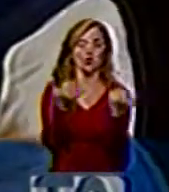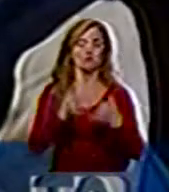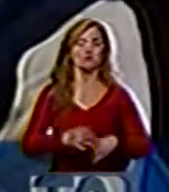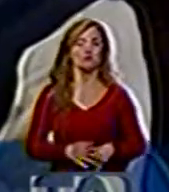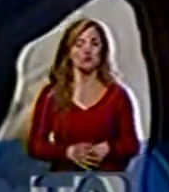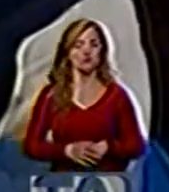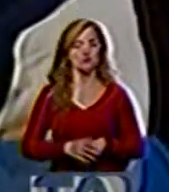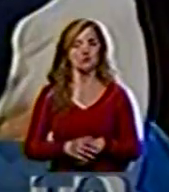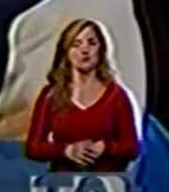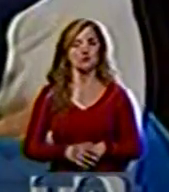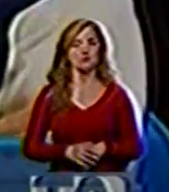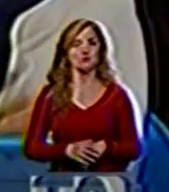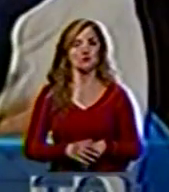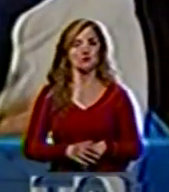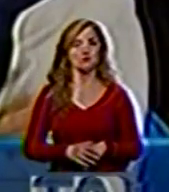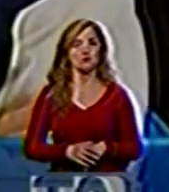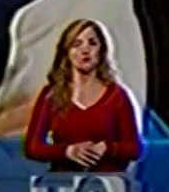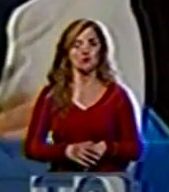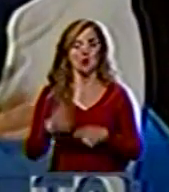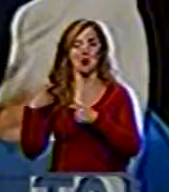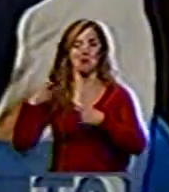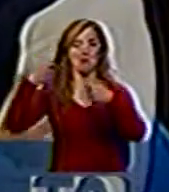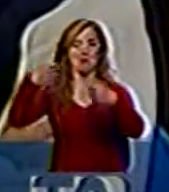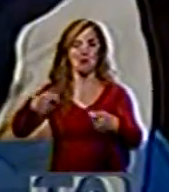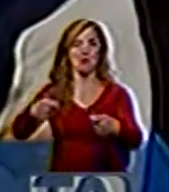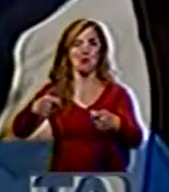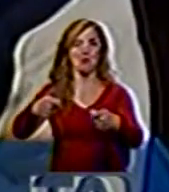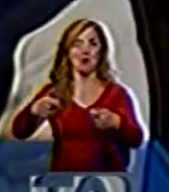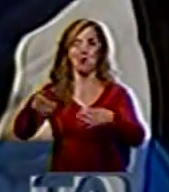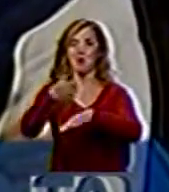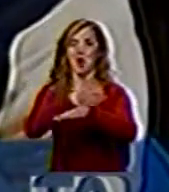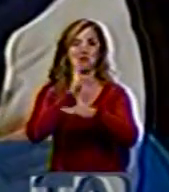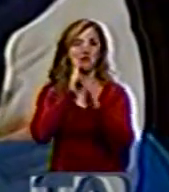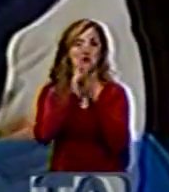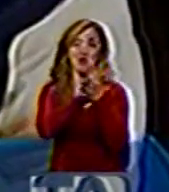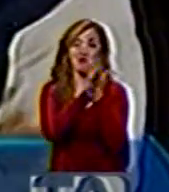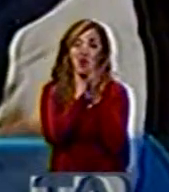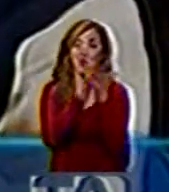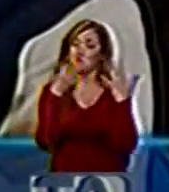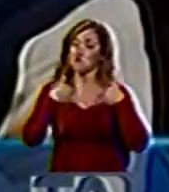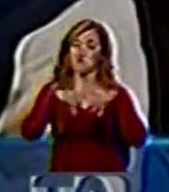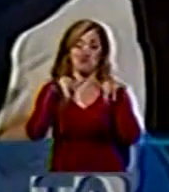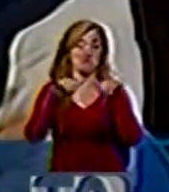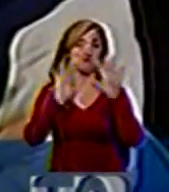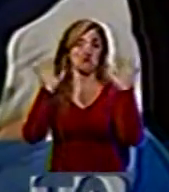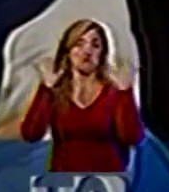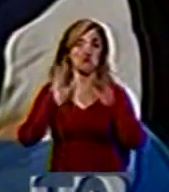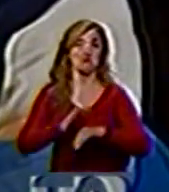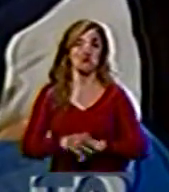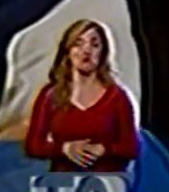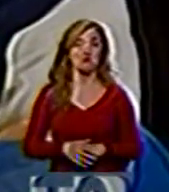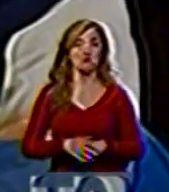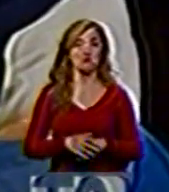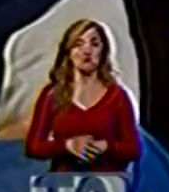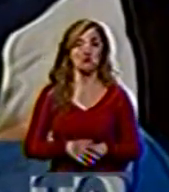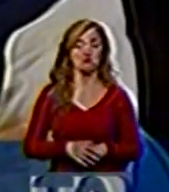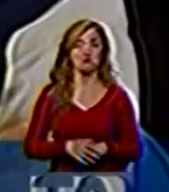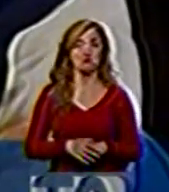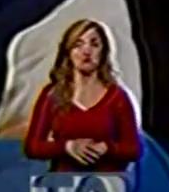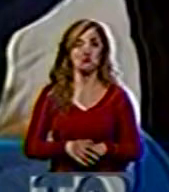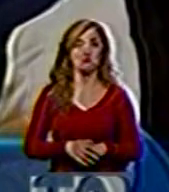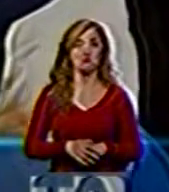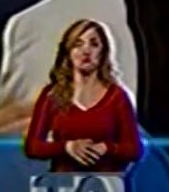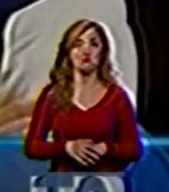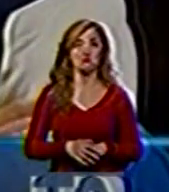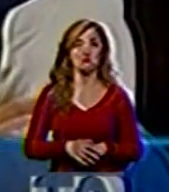que después de designados, de aquellos que no sean impugnados, y aquellos que siendo impugnados hayan desvirtuado la impugnación, no